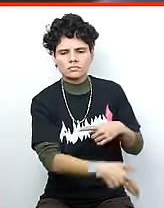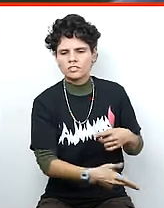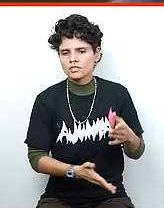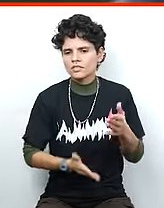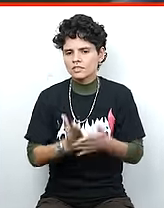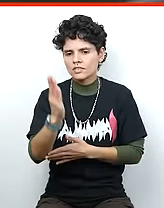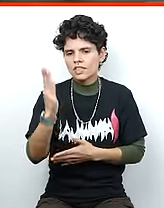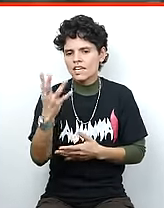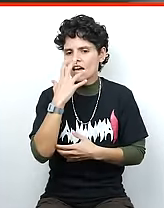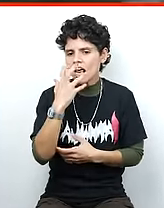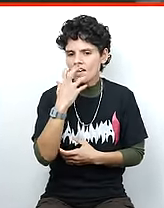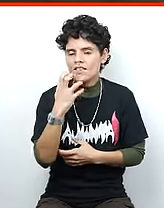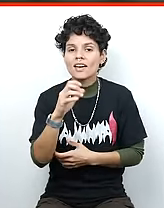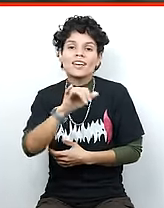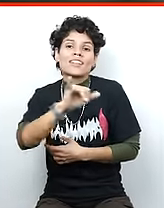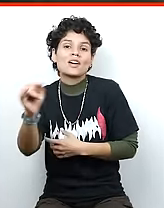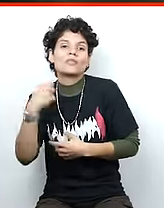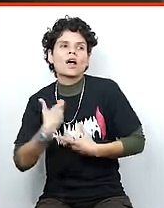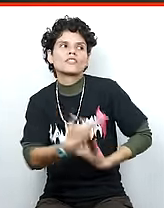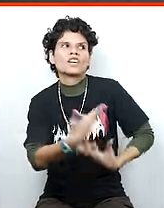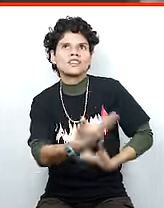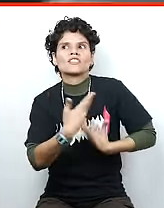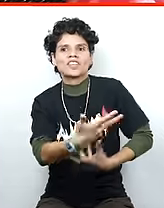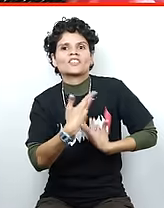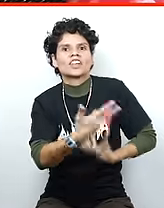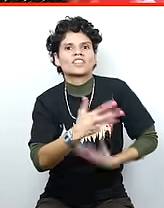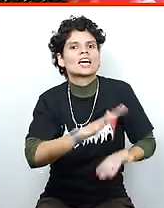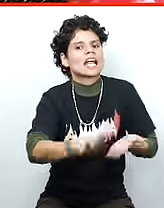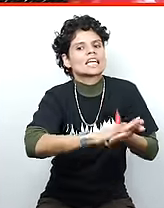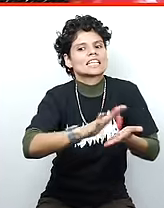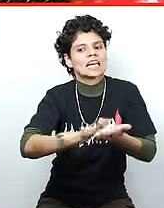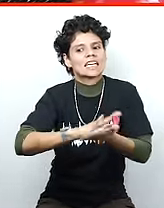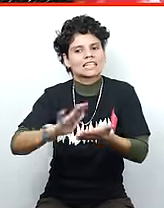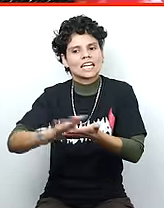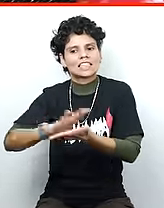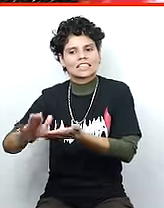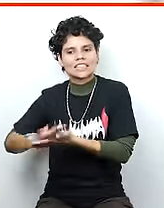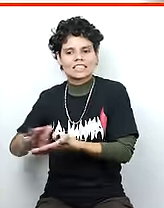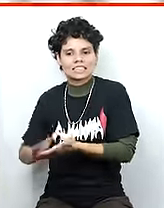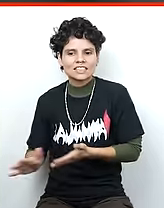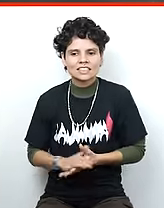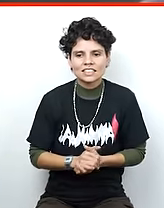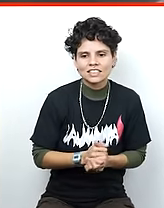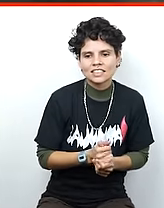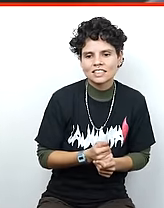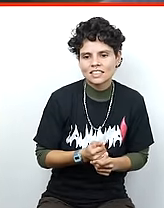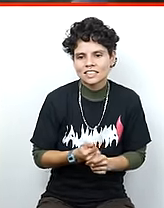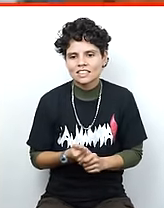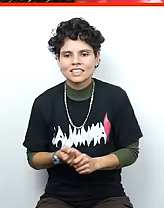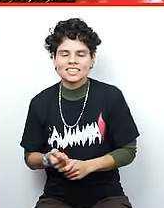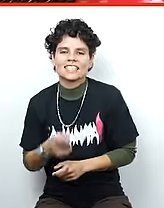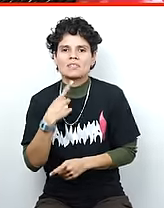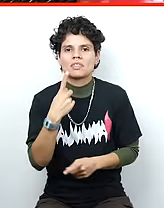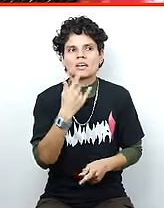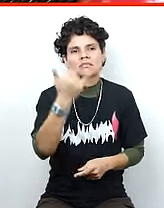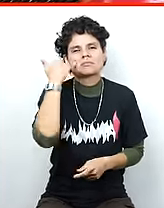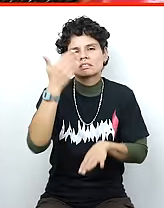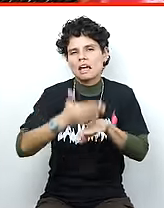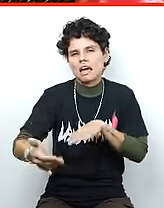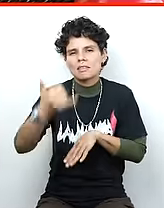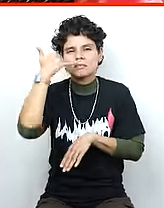lo llevé cualquier vez para la casa a grabarme gratis. No tenía gratis. Pues la llamaba, oye, terrible tarde, voy a venir a grabarme. Sí, hermano, voy al